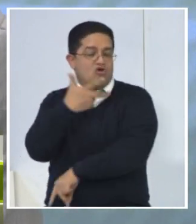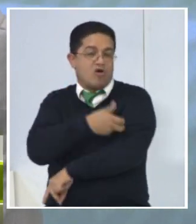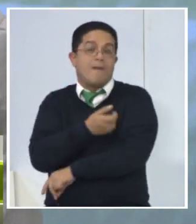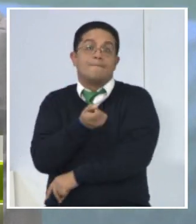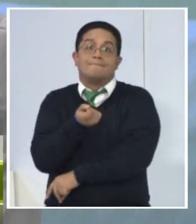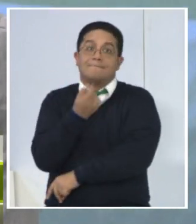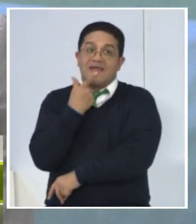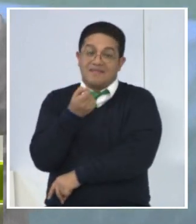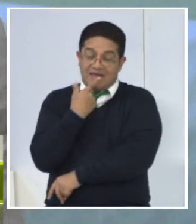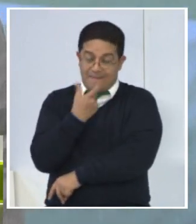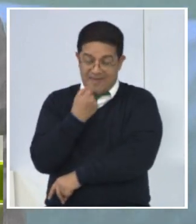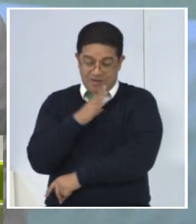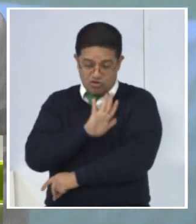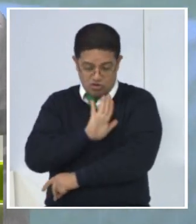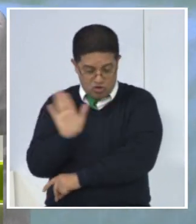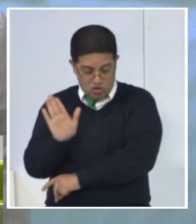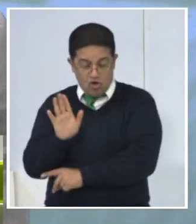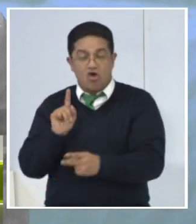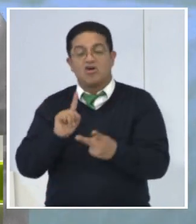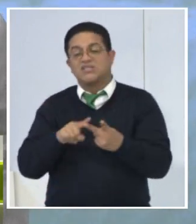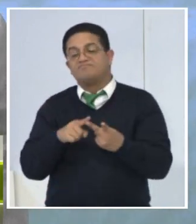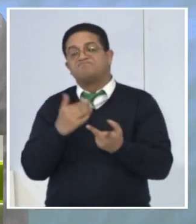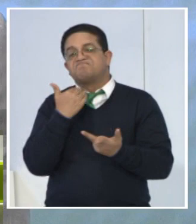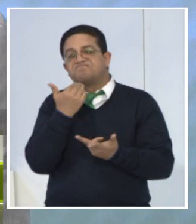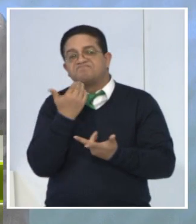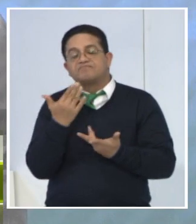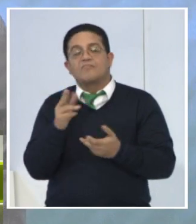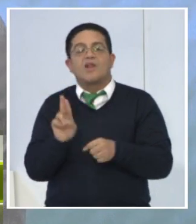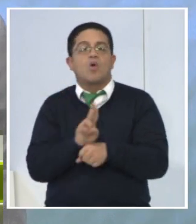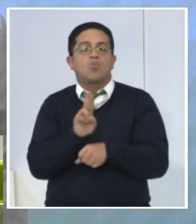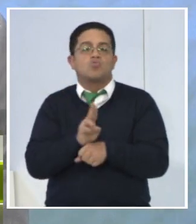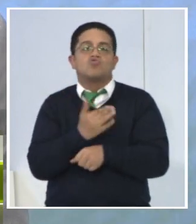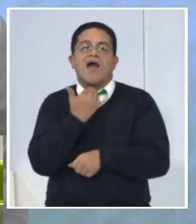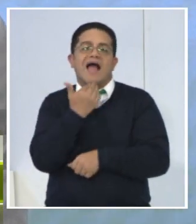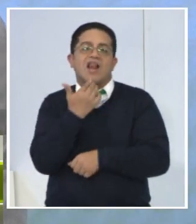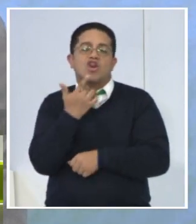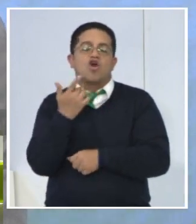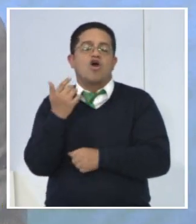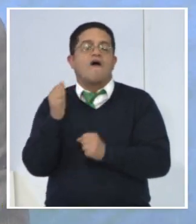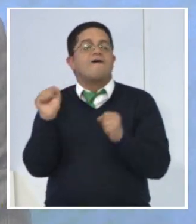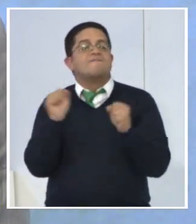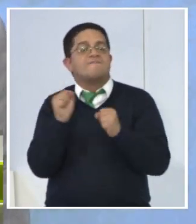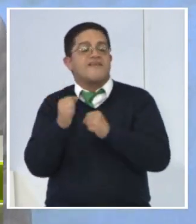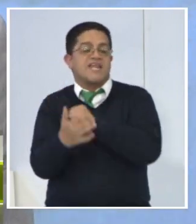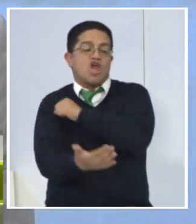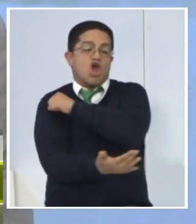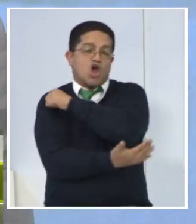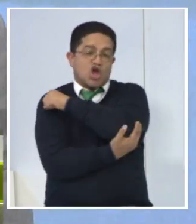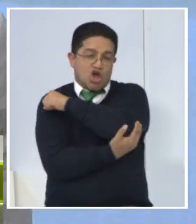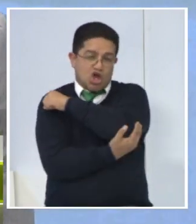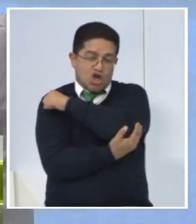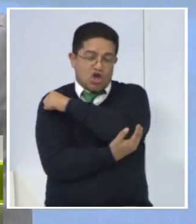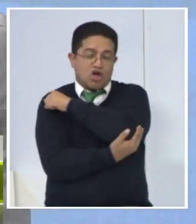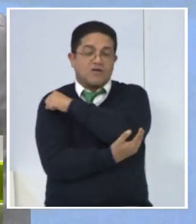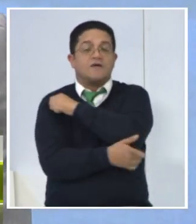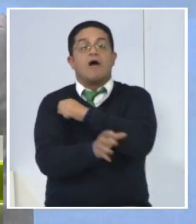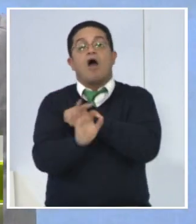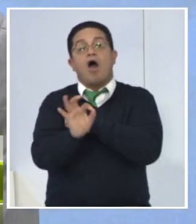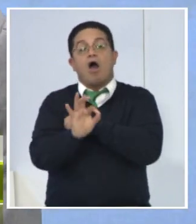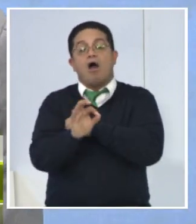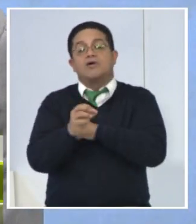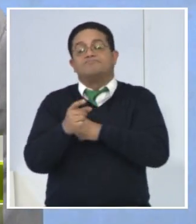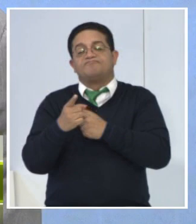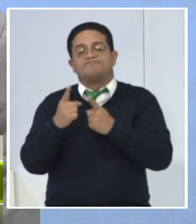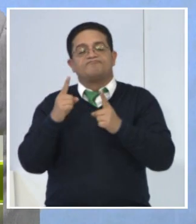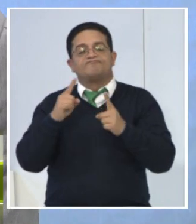medicamentos tomados vía oral y de repente con el uso de cosas, frío, calor, electroestimulación a nivel externa del codo para